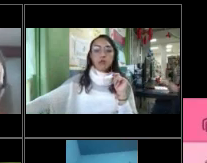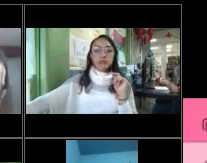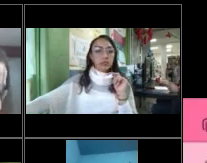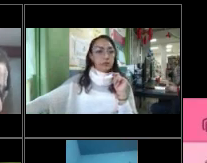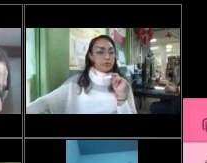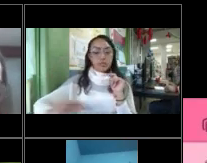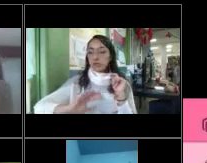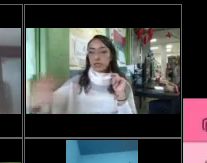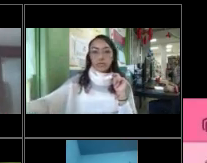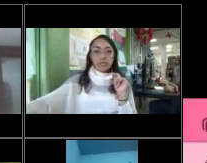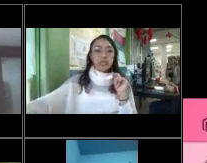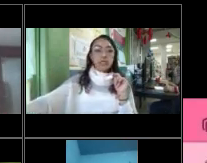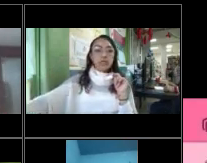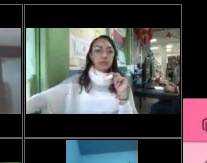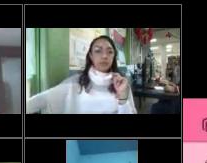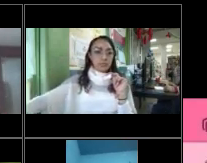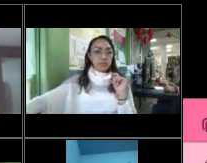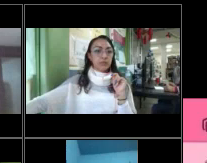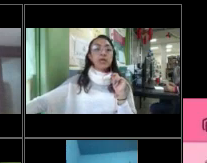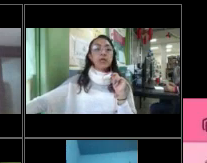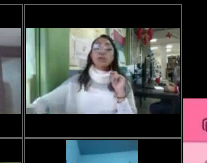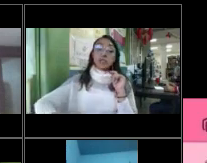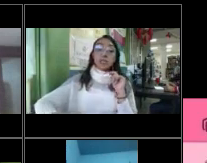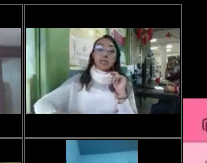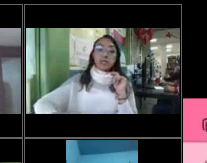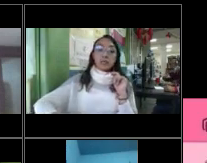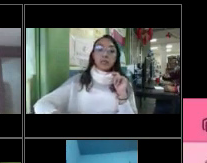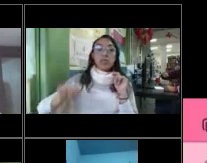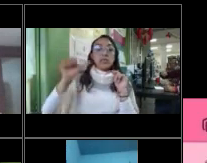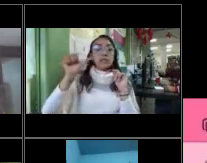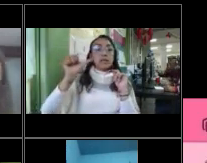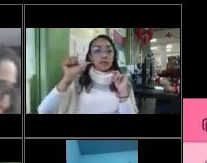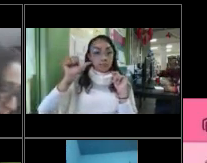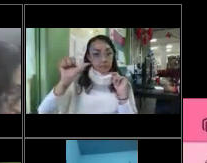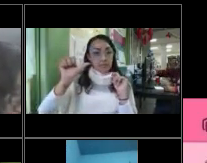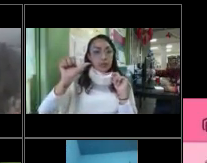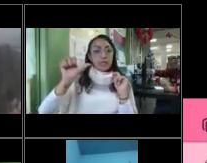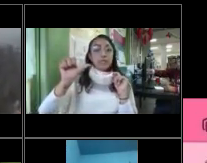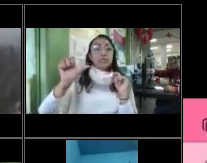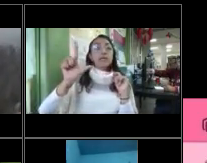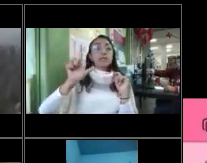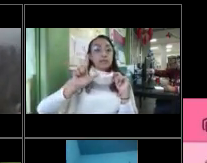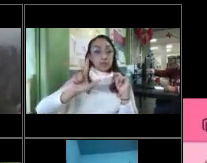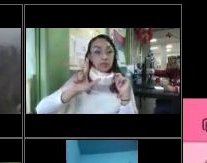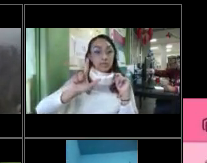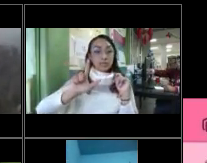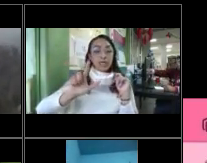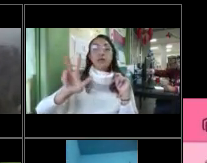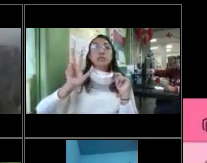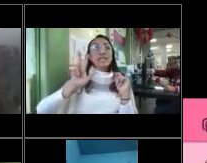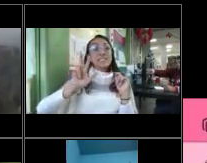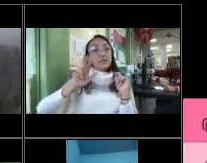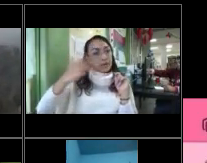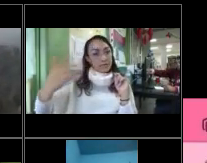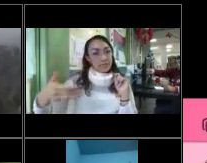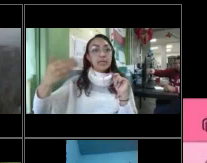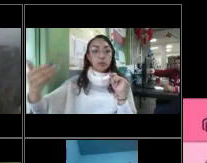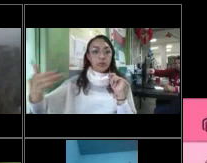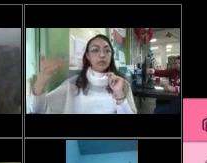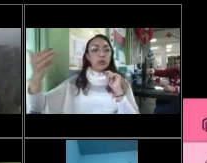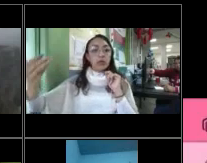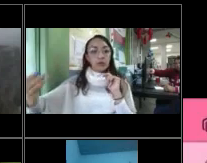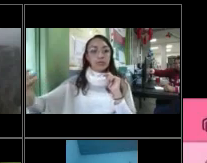Si no, me dicen que me regrese y me regreso. Entonces ahí ya tenemos señas que empiezan con la letra, que son deletreos, que se